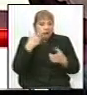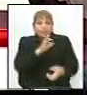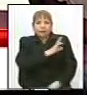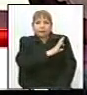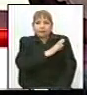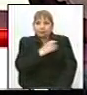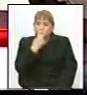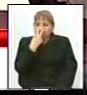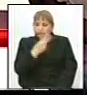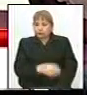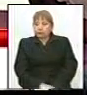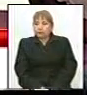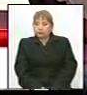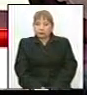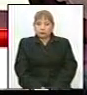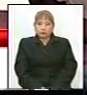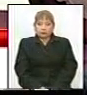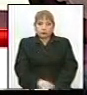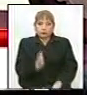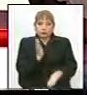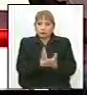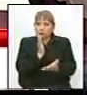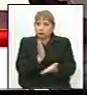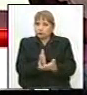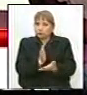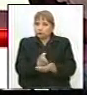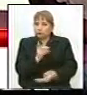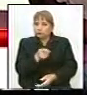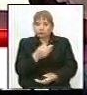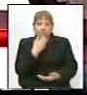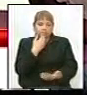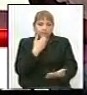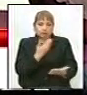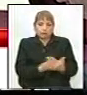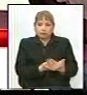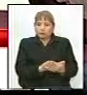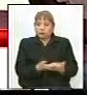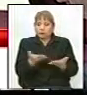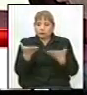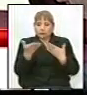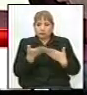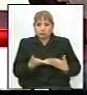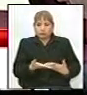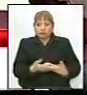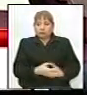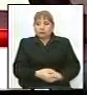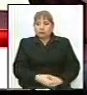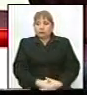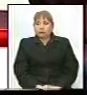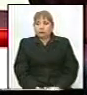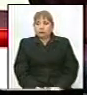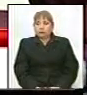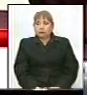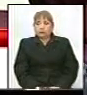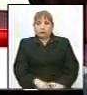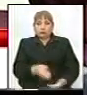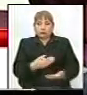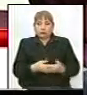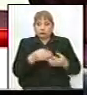a efectos de determinar la sanción correspondiente. Le agradecería mucho que nos haga llegar, ¿no?, el caso